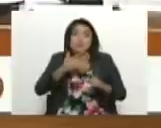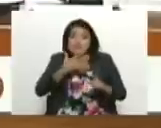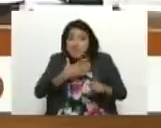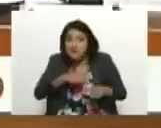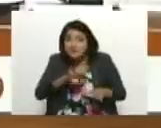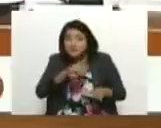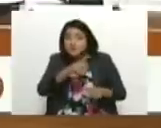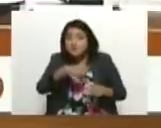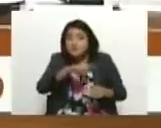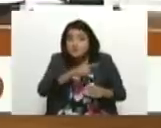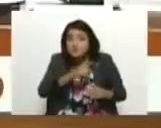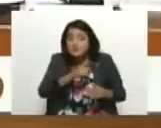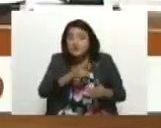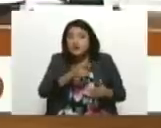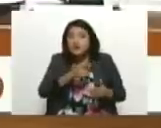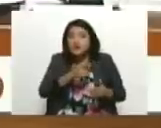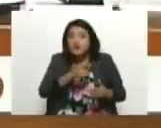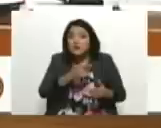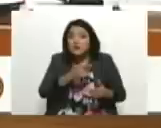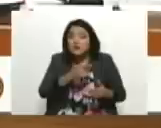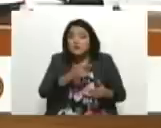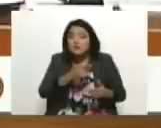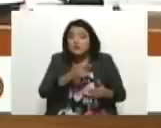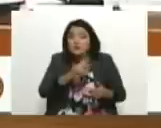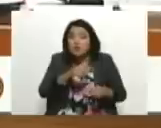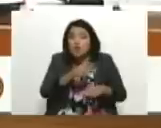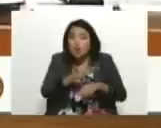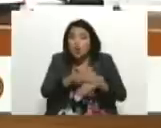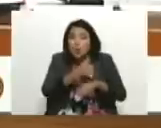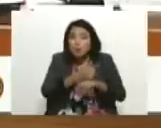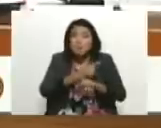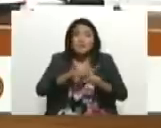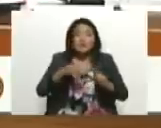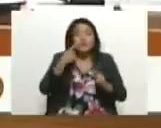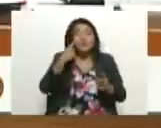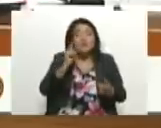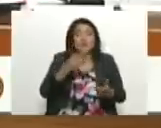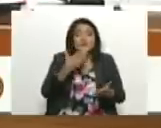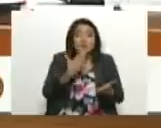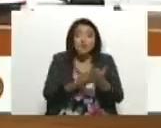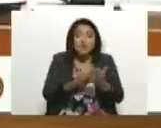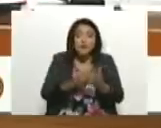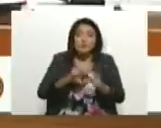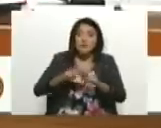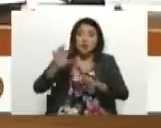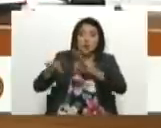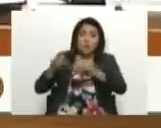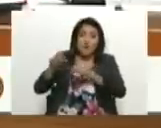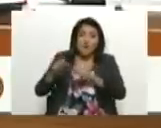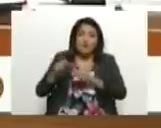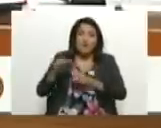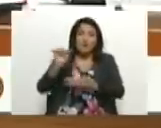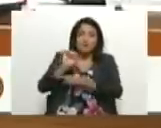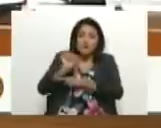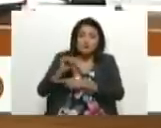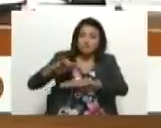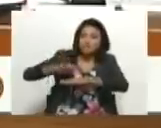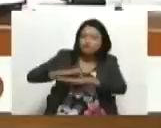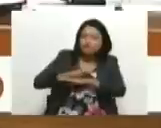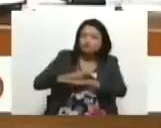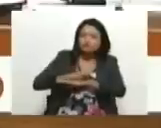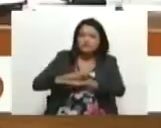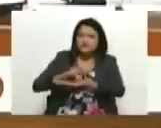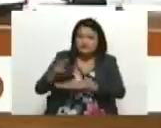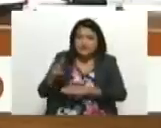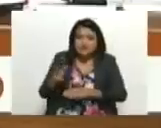hasta que se demuestre lo contrario. Pero los bienes adquiridos de manera ilícita, de manera ilegal, no son producto de ningún